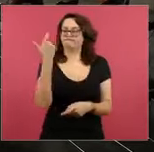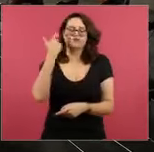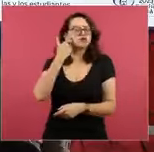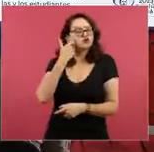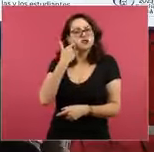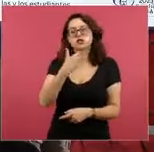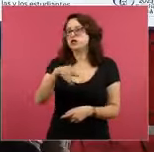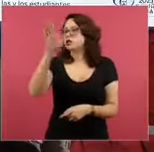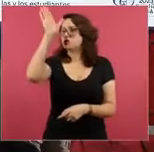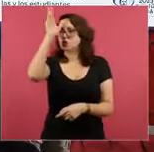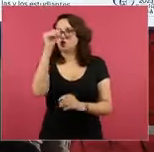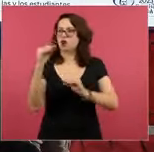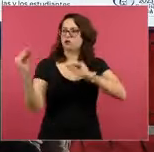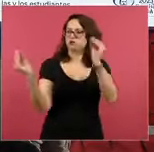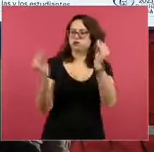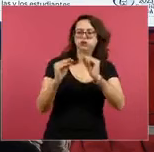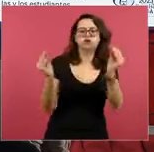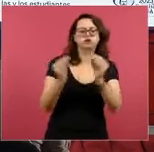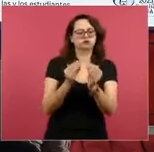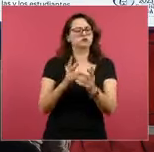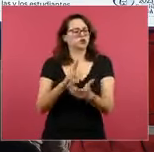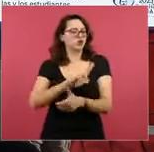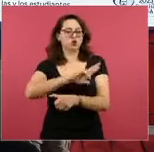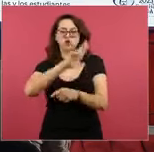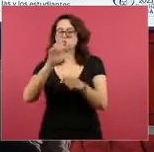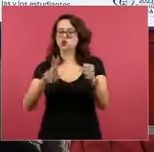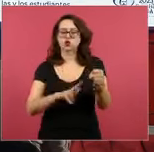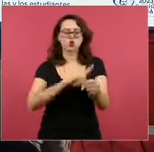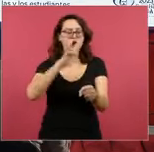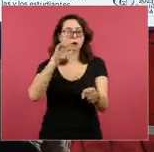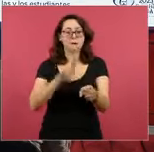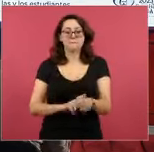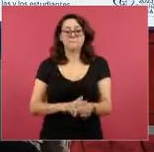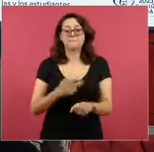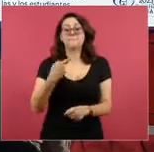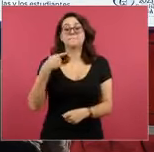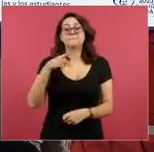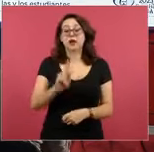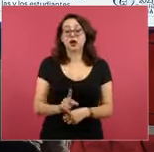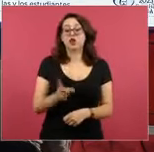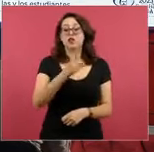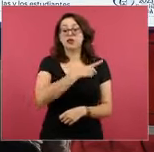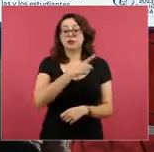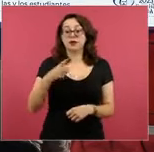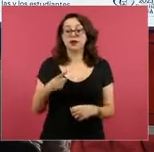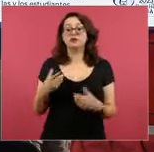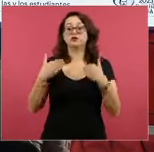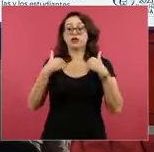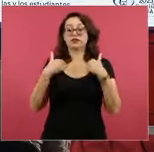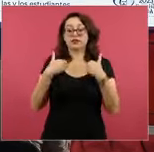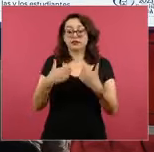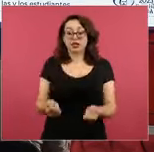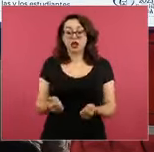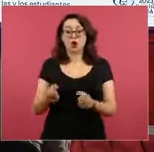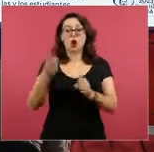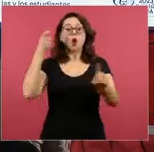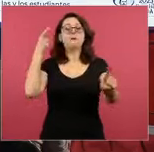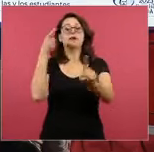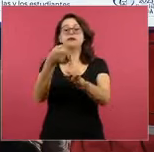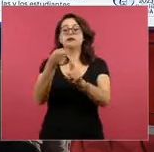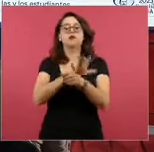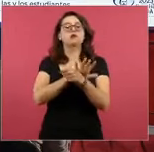pero lo que tenemos que tener en cuenta es no perder de vista que nuestro objetivo